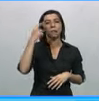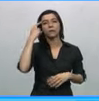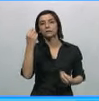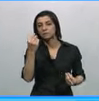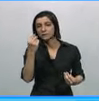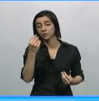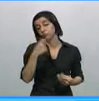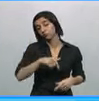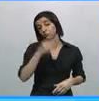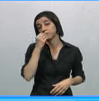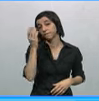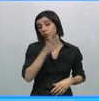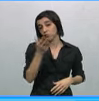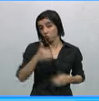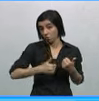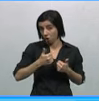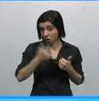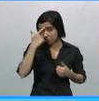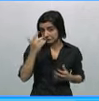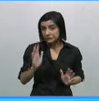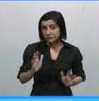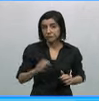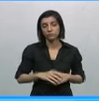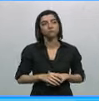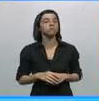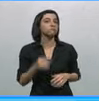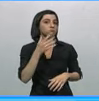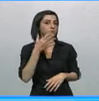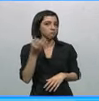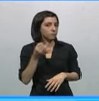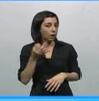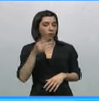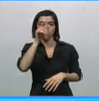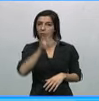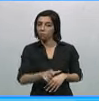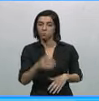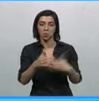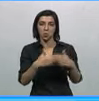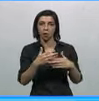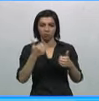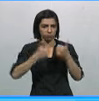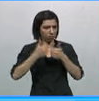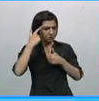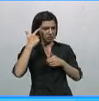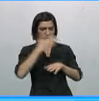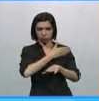Bueno, ha sido uno de los mejores jugadores del torneo.